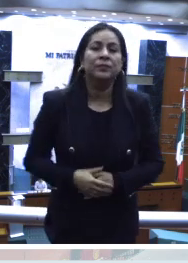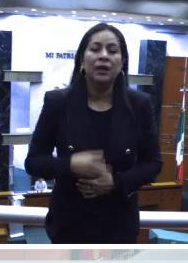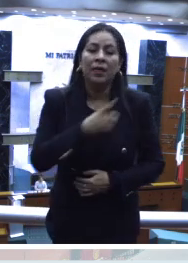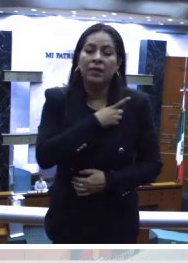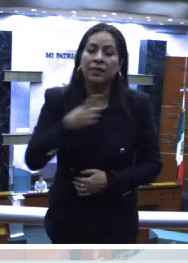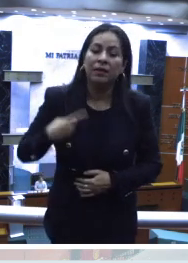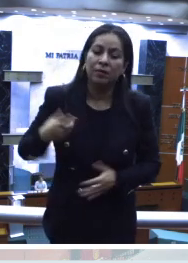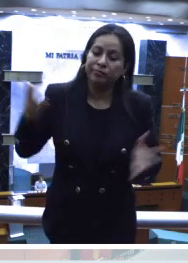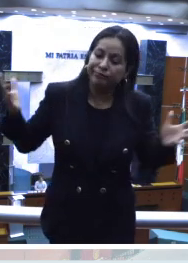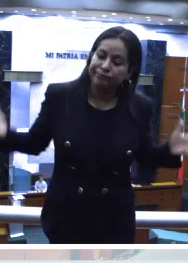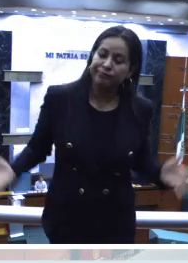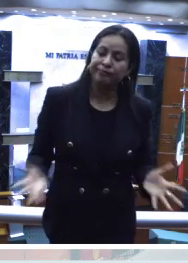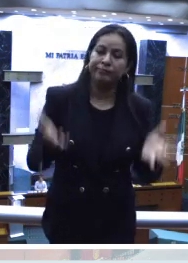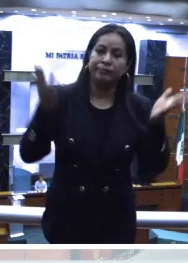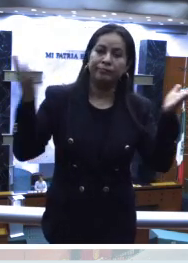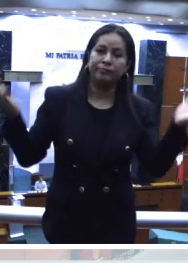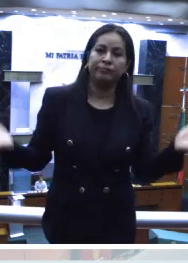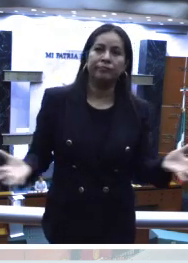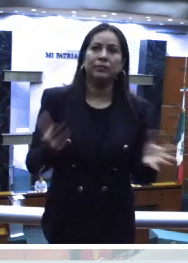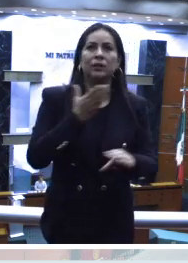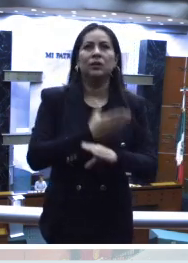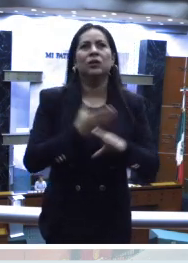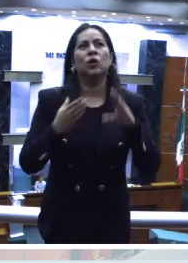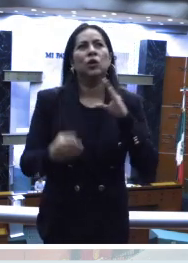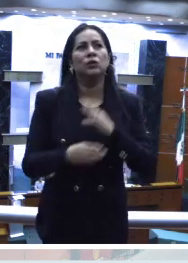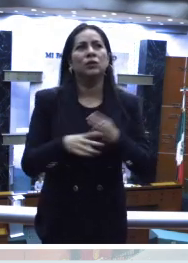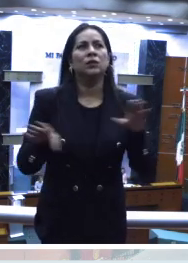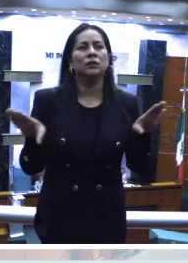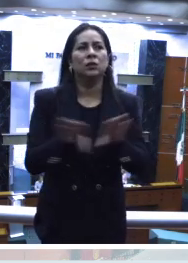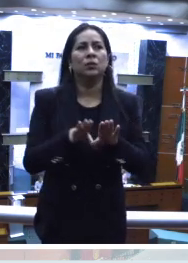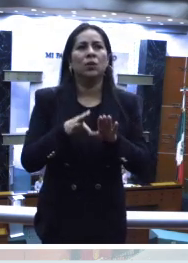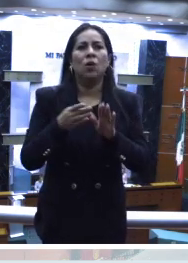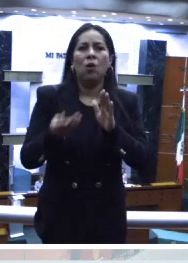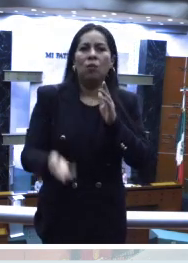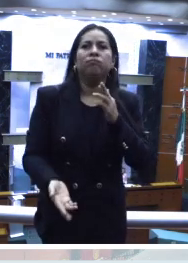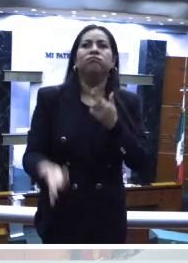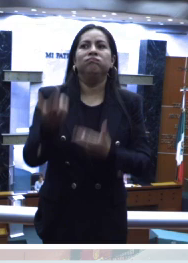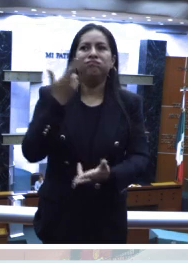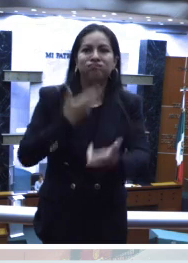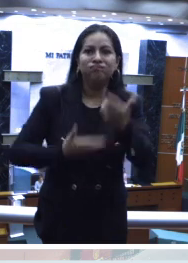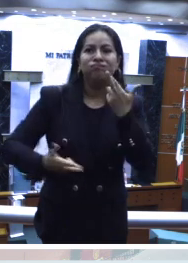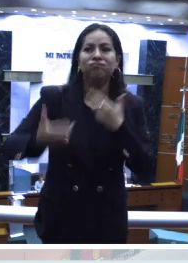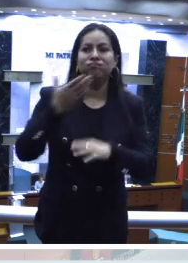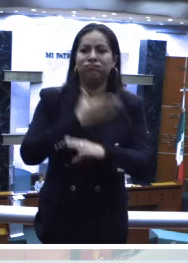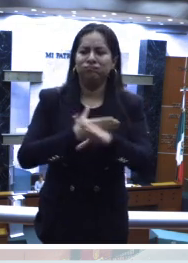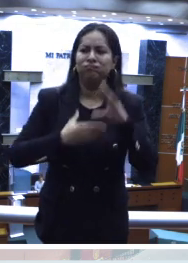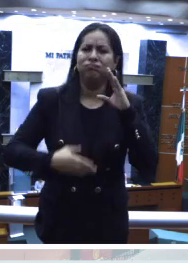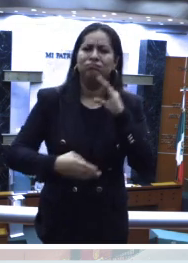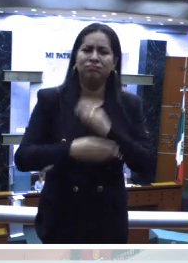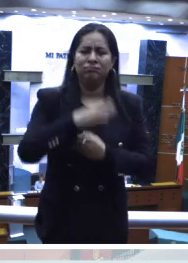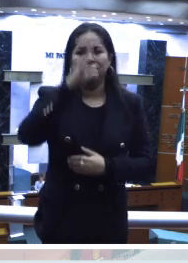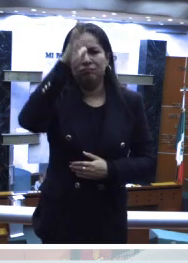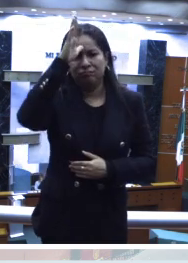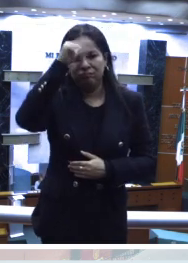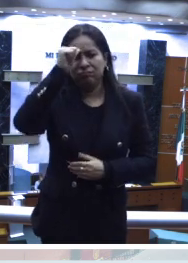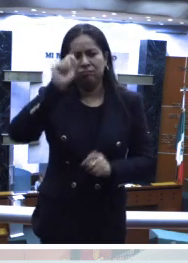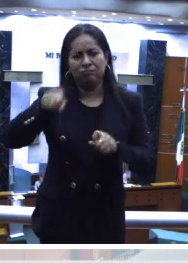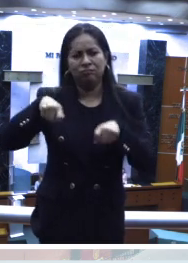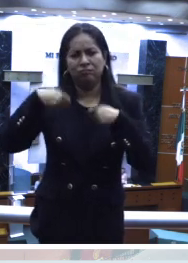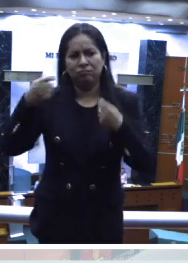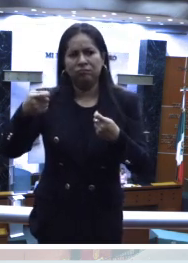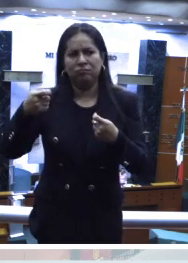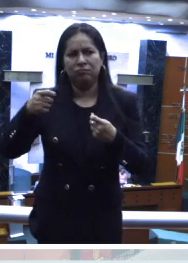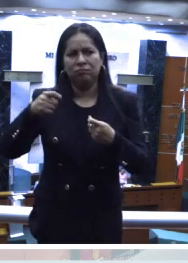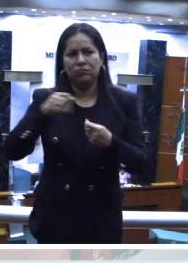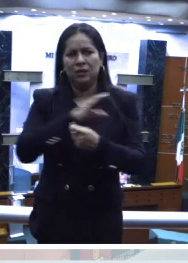debemos impulsar sus acciones a través de la reactivación de las acciones de acuerdos emitidos por